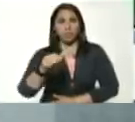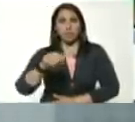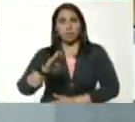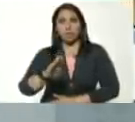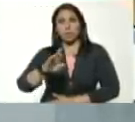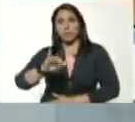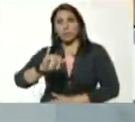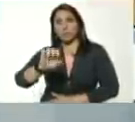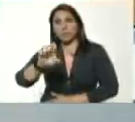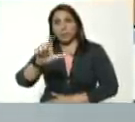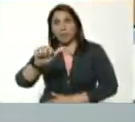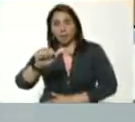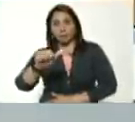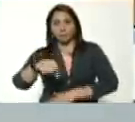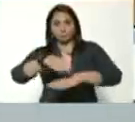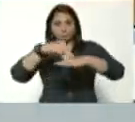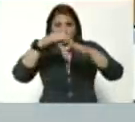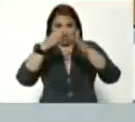el ministro